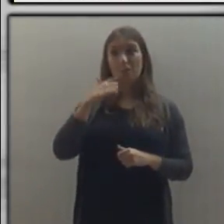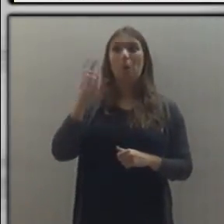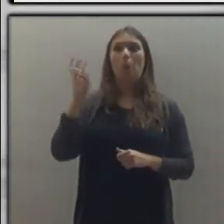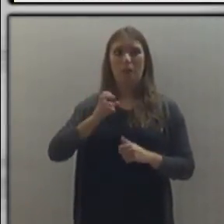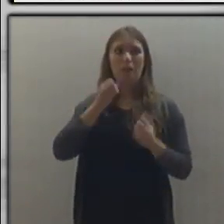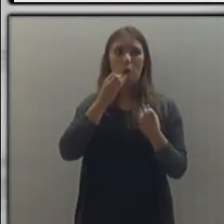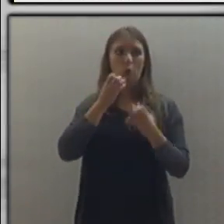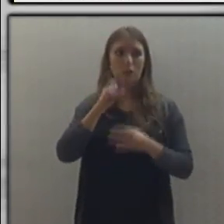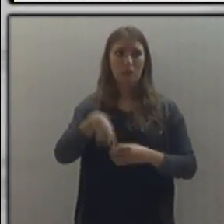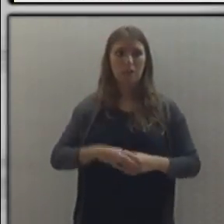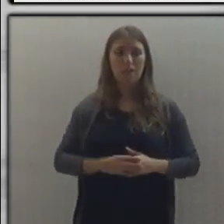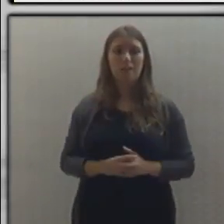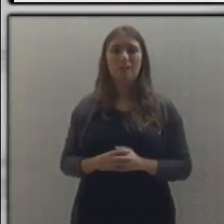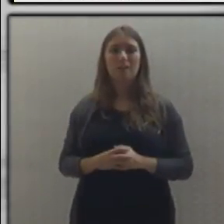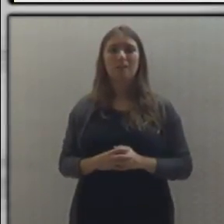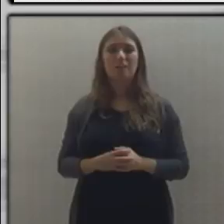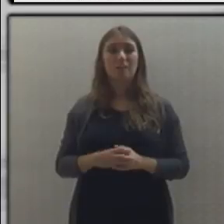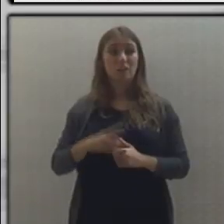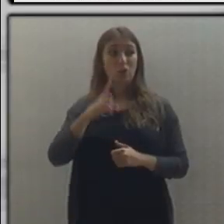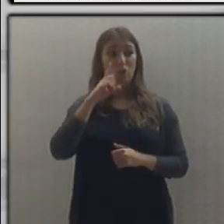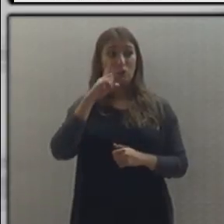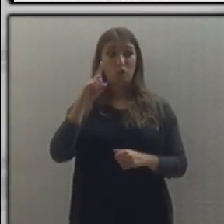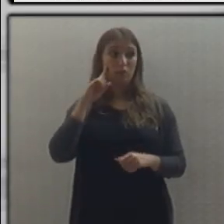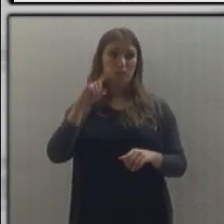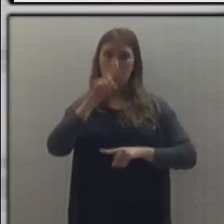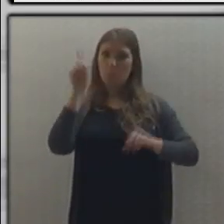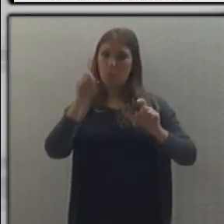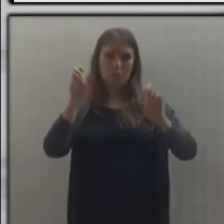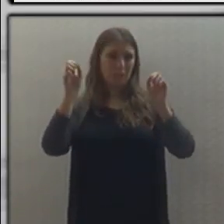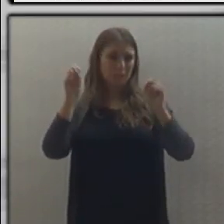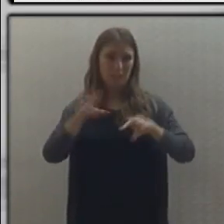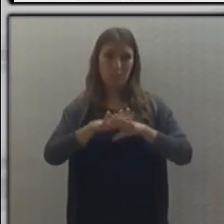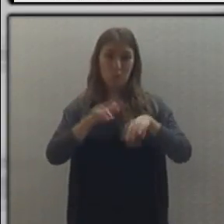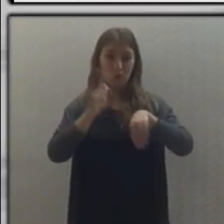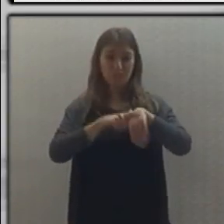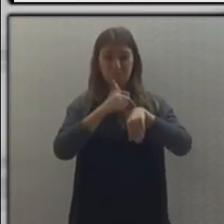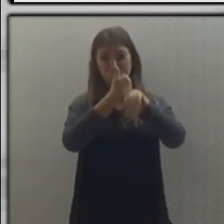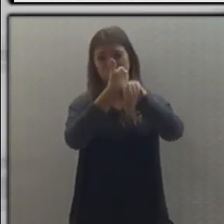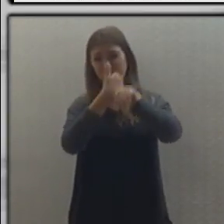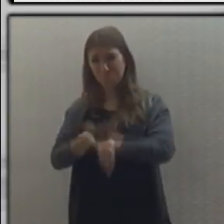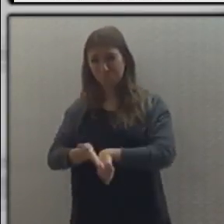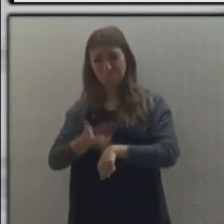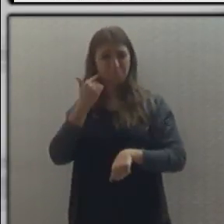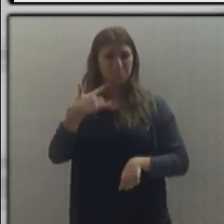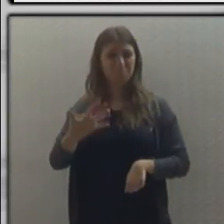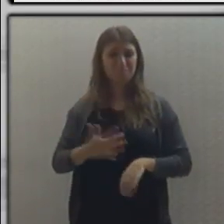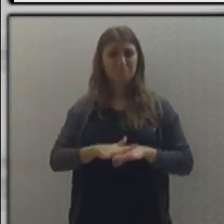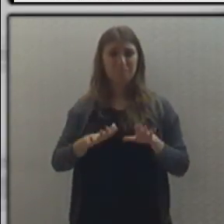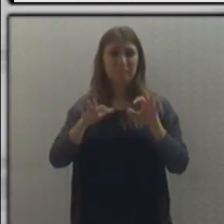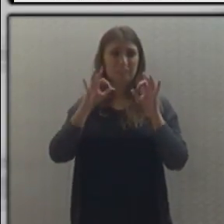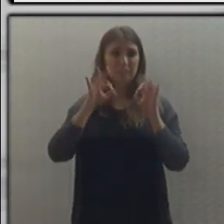contárnoslo. No sé si dejarlo sin preguntas porque vamos con mucho retraso, ¿no? Y